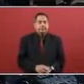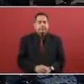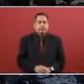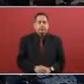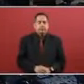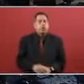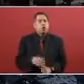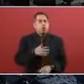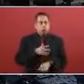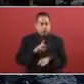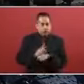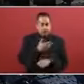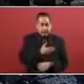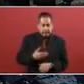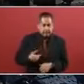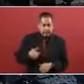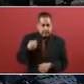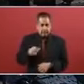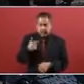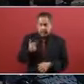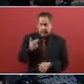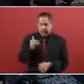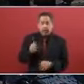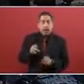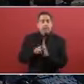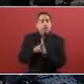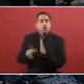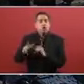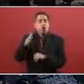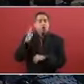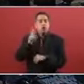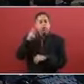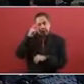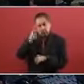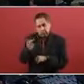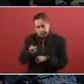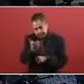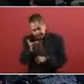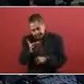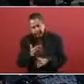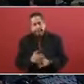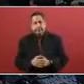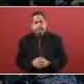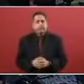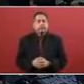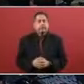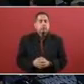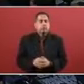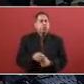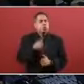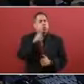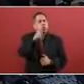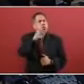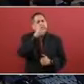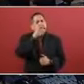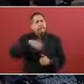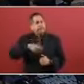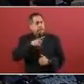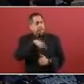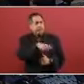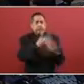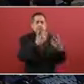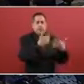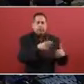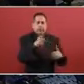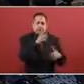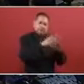Buenos días, presidente. Gabriela Jiménez del Sol de México. Usted estaba comentando que va a persuadir a estas empresas para